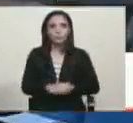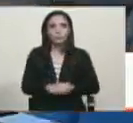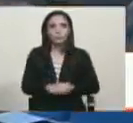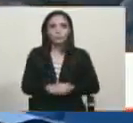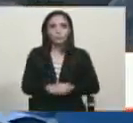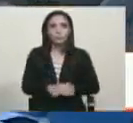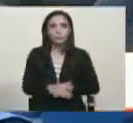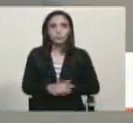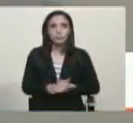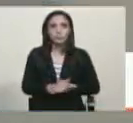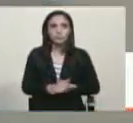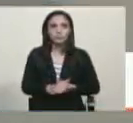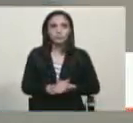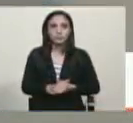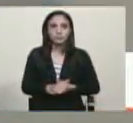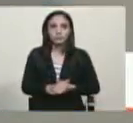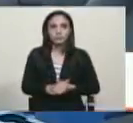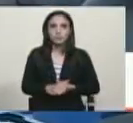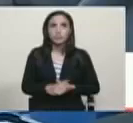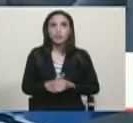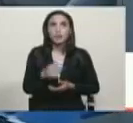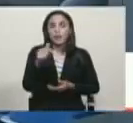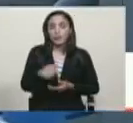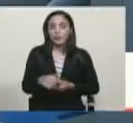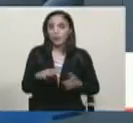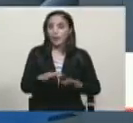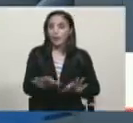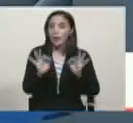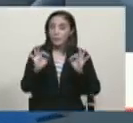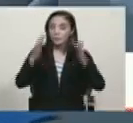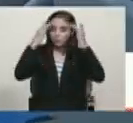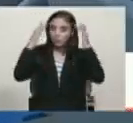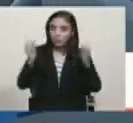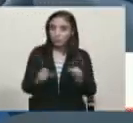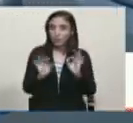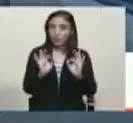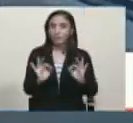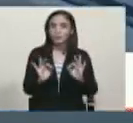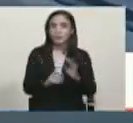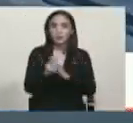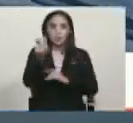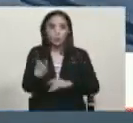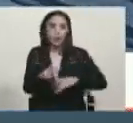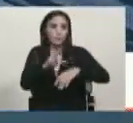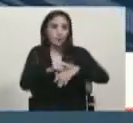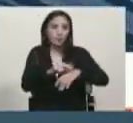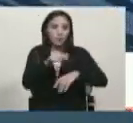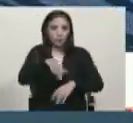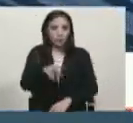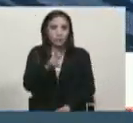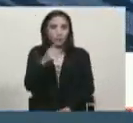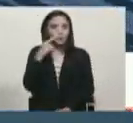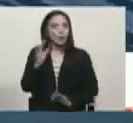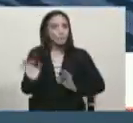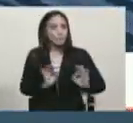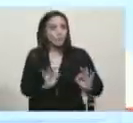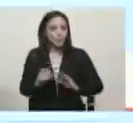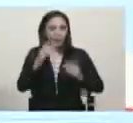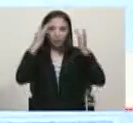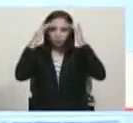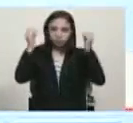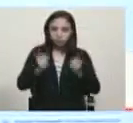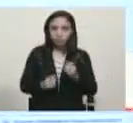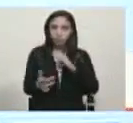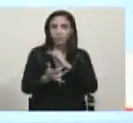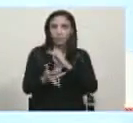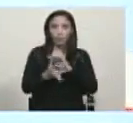presidente, aquí tenemos la especialista, la experta, porque tenemos médicos venezolanos preparados para esta